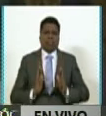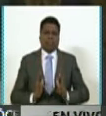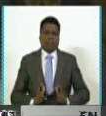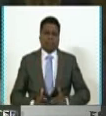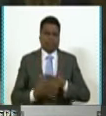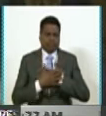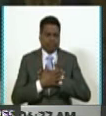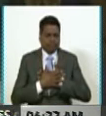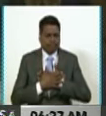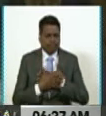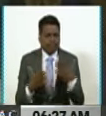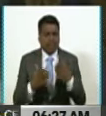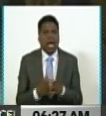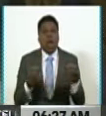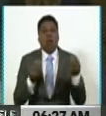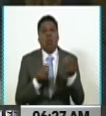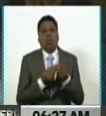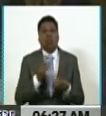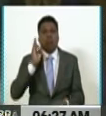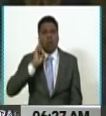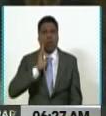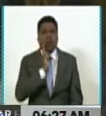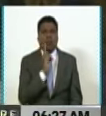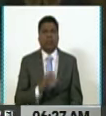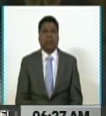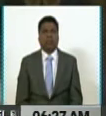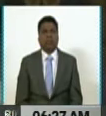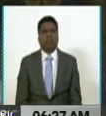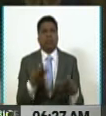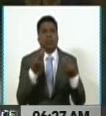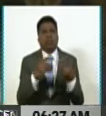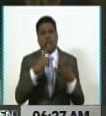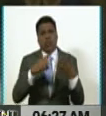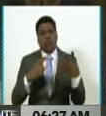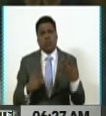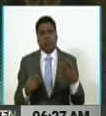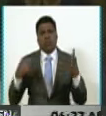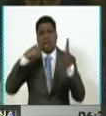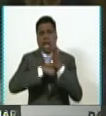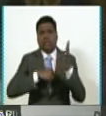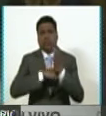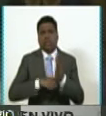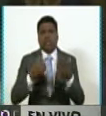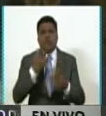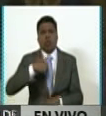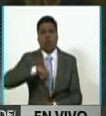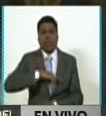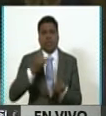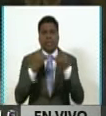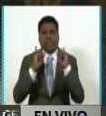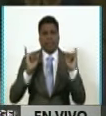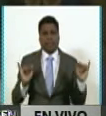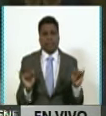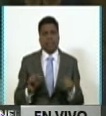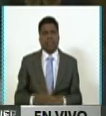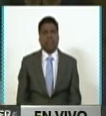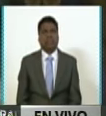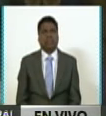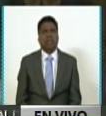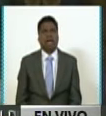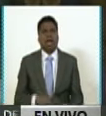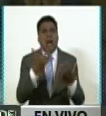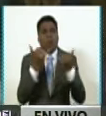inmortal junto a Bolívar, junto a tantos otros que han luchado por nuestra independencia y soberanía. Ahora le rinden